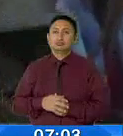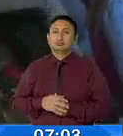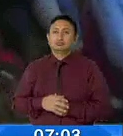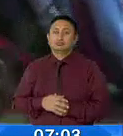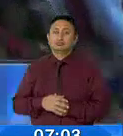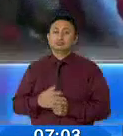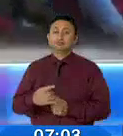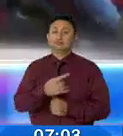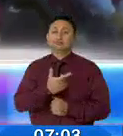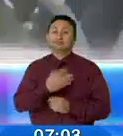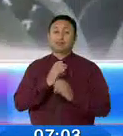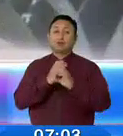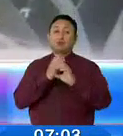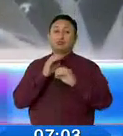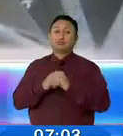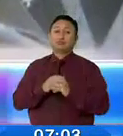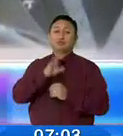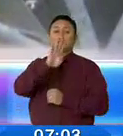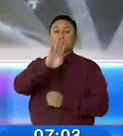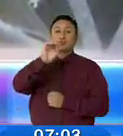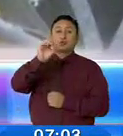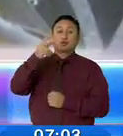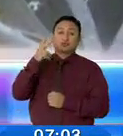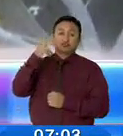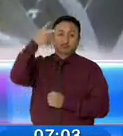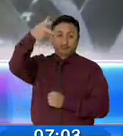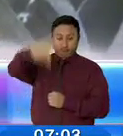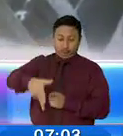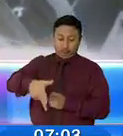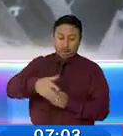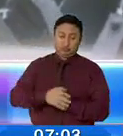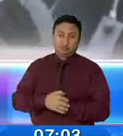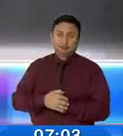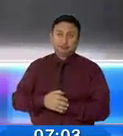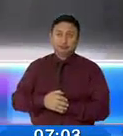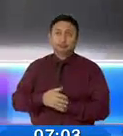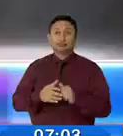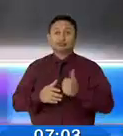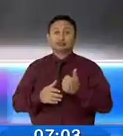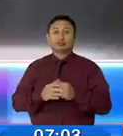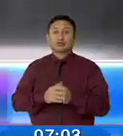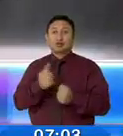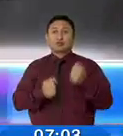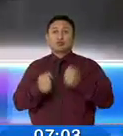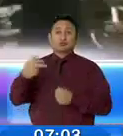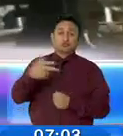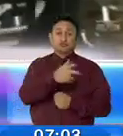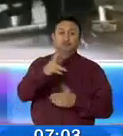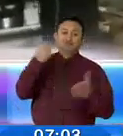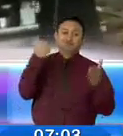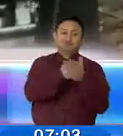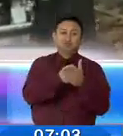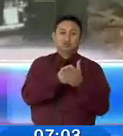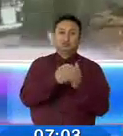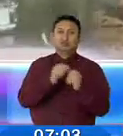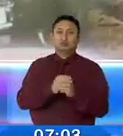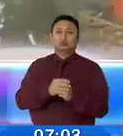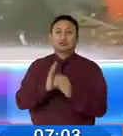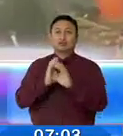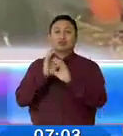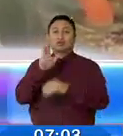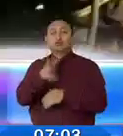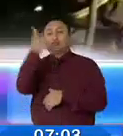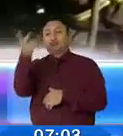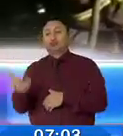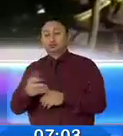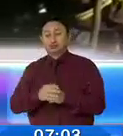Un bus interprovincial cayó 400 metros al barranco. Vehículo perdió pista y se estrelló. Bus se volcó. Seguramente